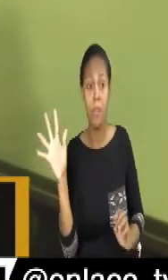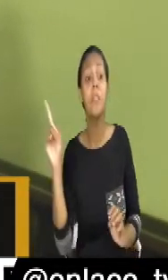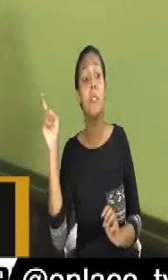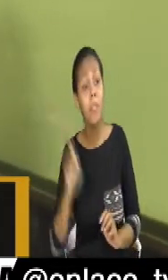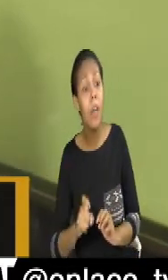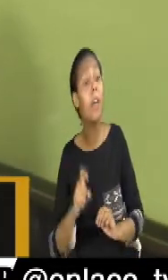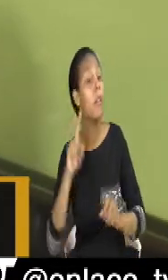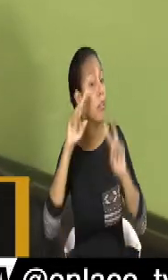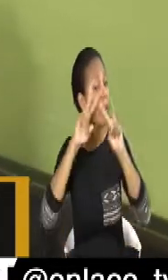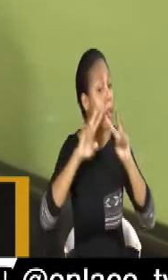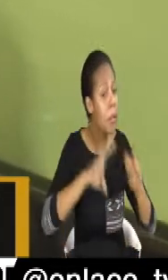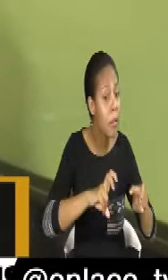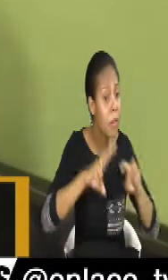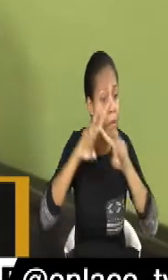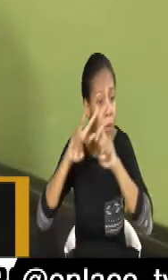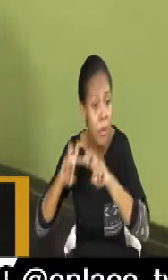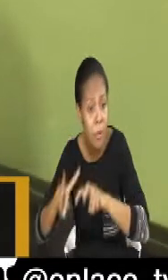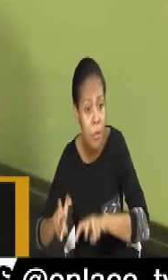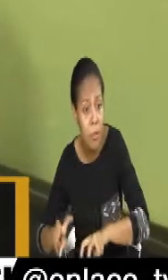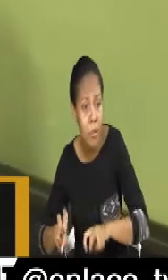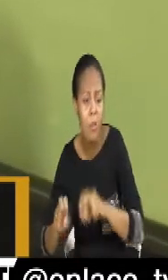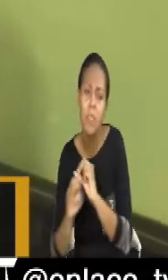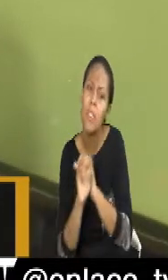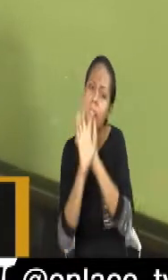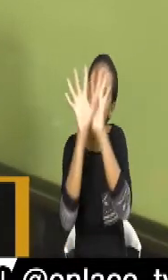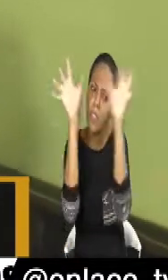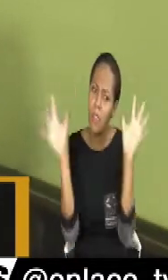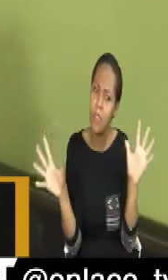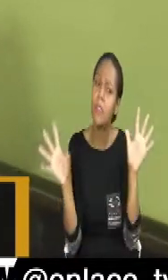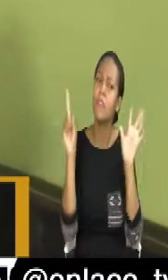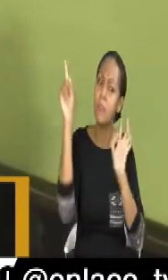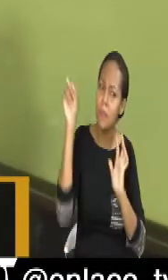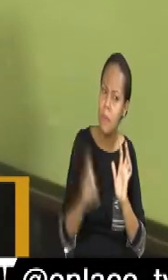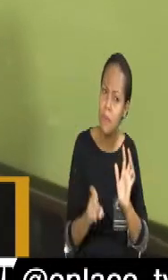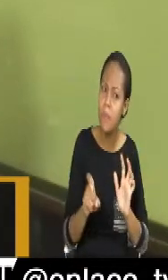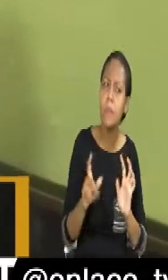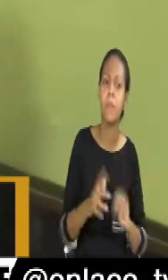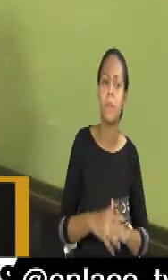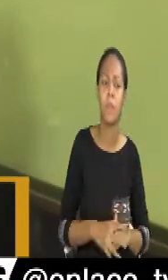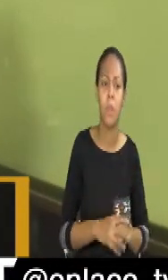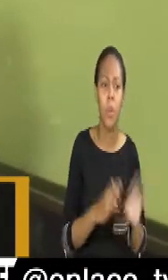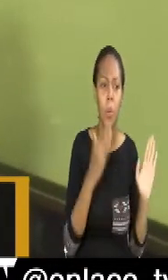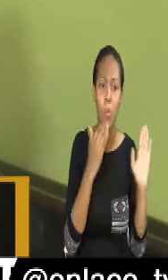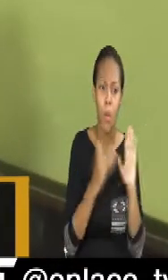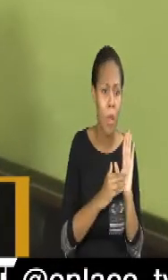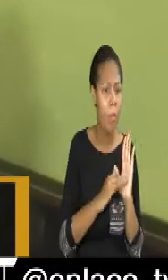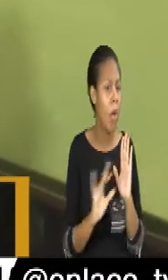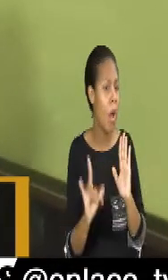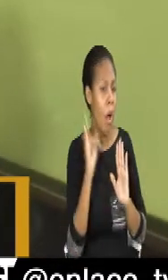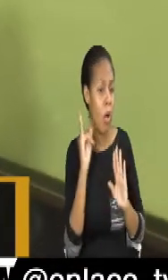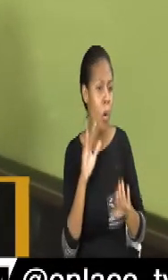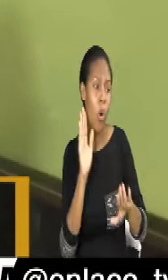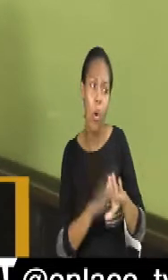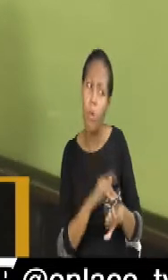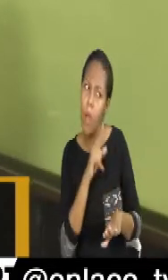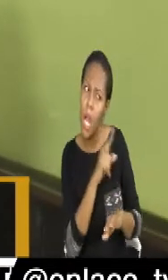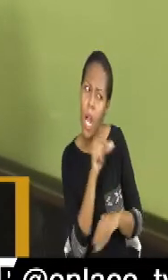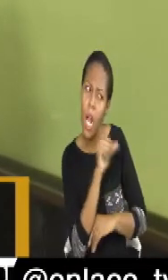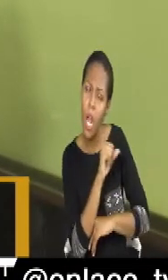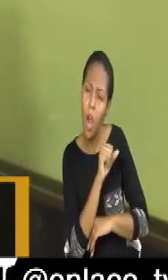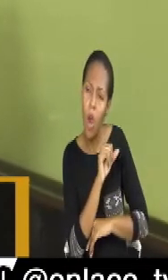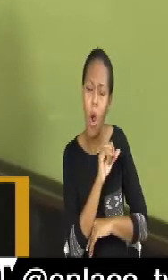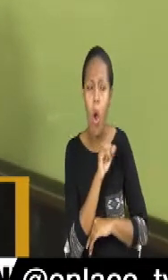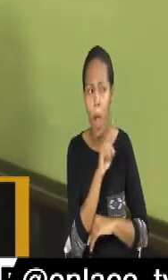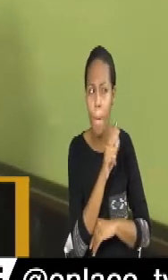que se esclarezca todo, claro, porque igual si fue la culpa del otro carro,